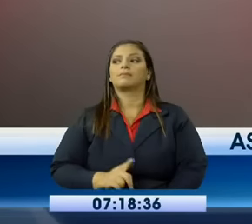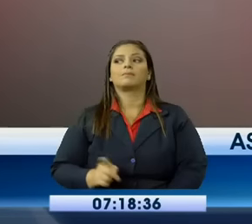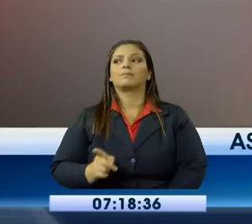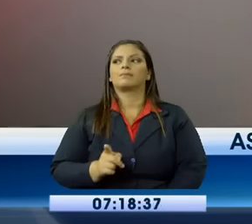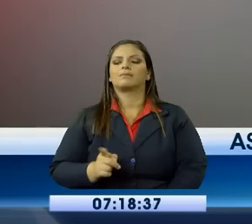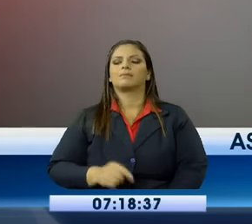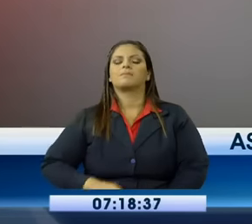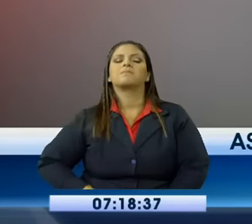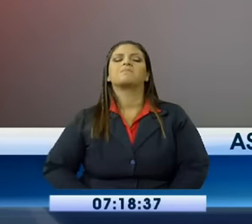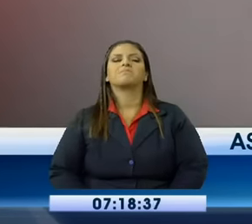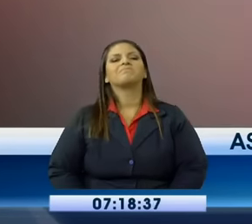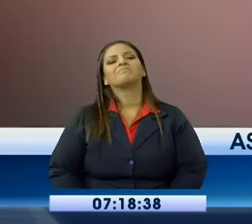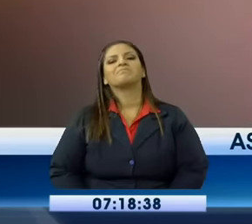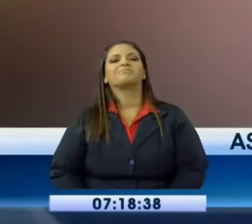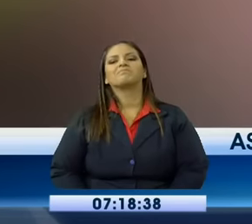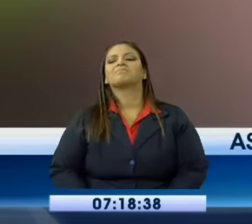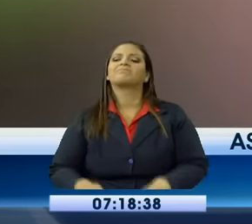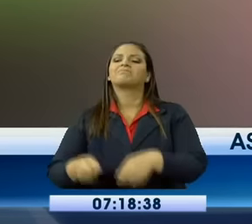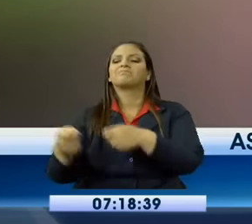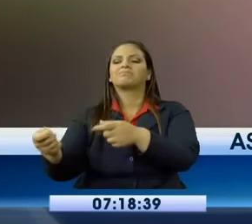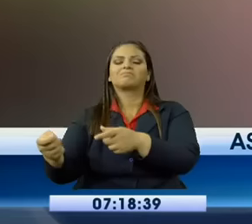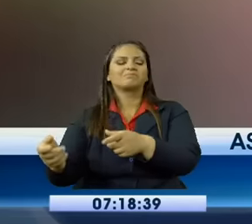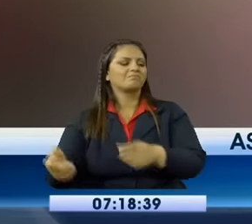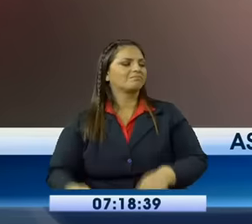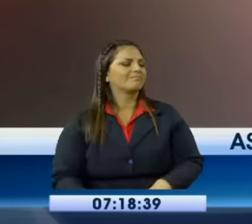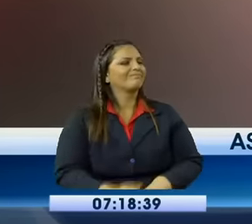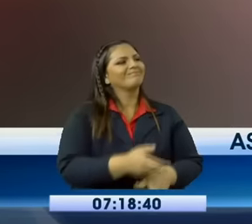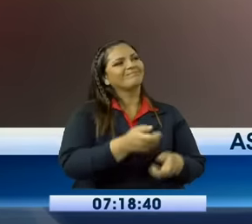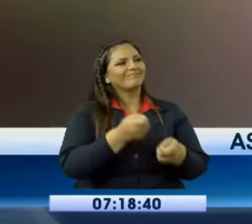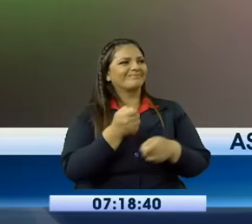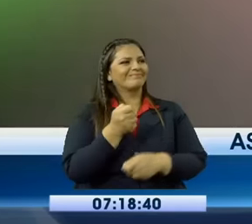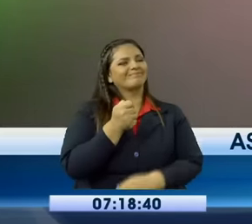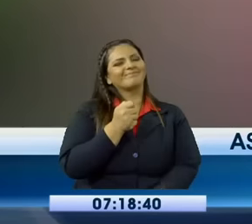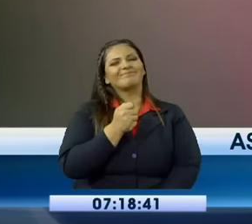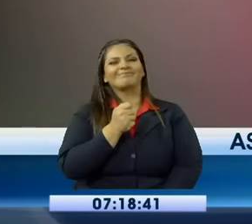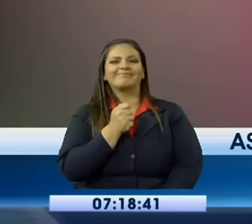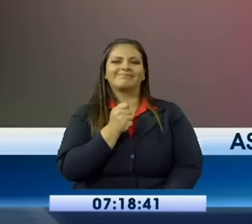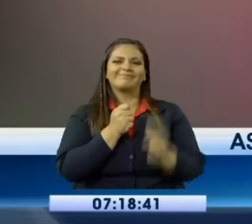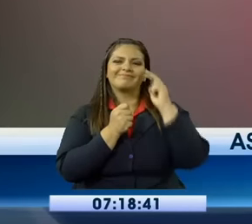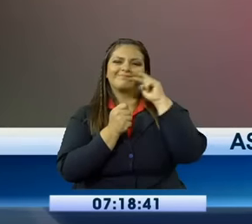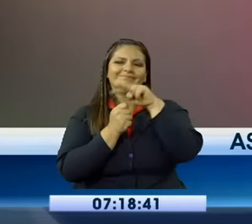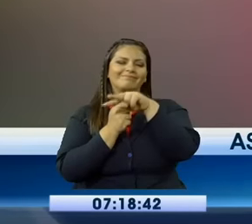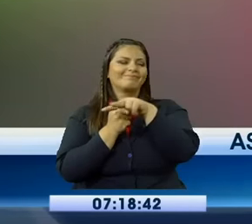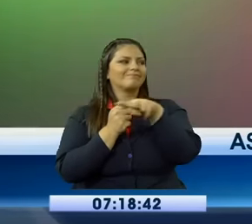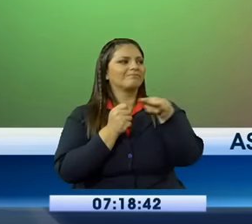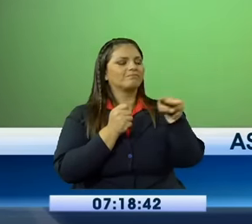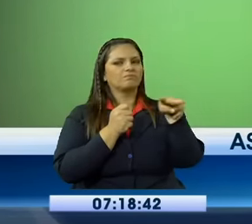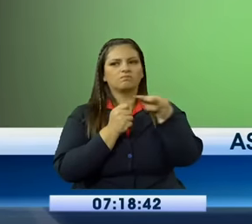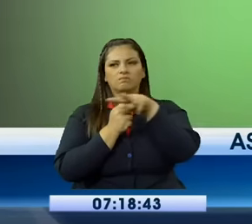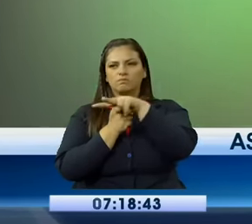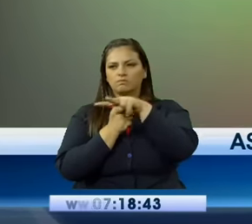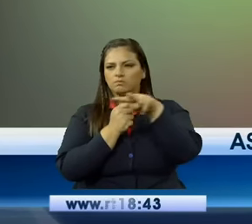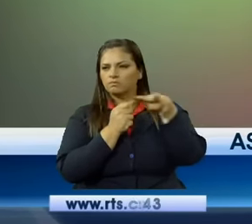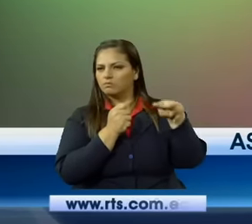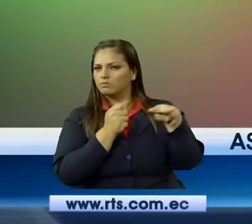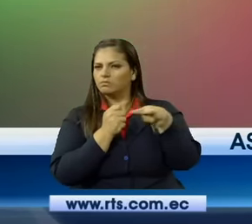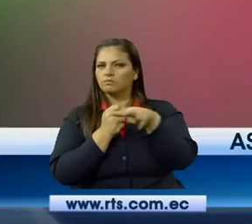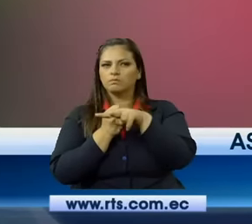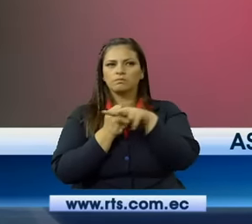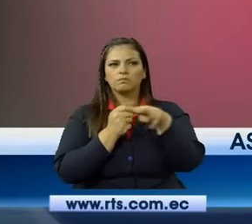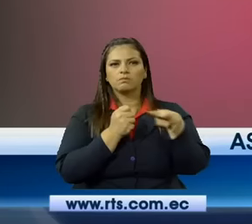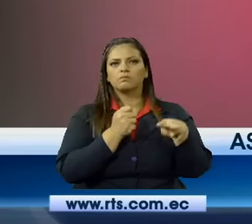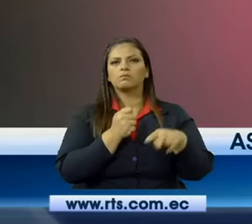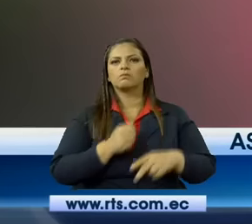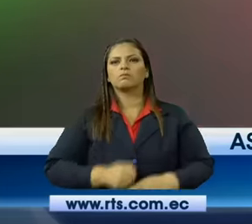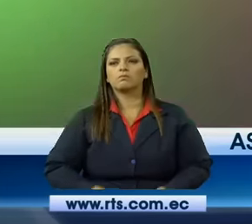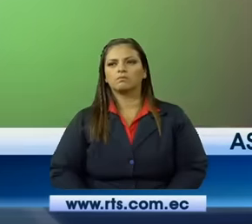¿Eh? Así es. Entonces, si la una persona, porque, ¿sabes lo que podría hacer ahí? Claro. Estos conocemos que tienen mil y unas argucias. Por supuesto. Entran y se le